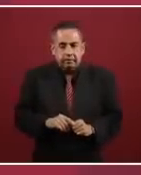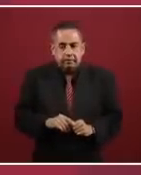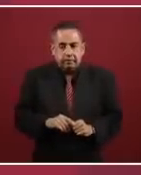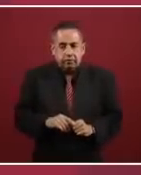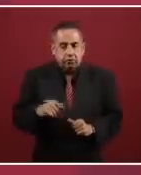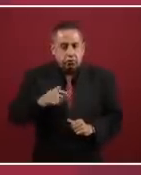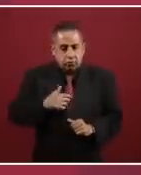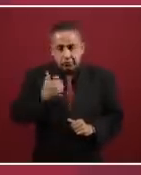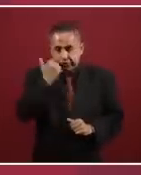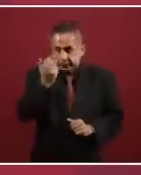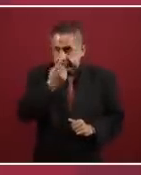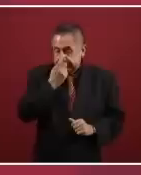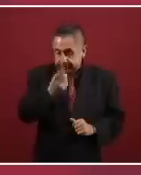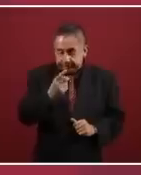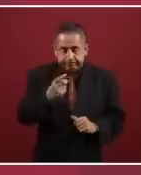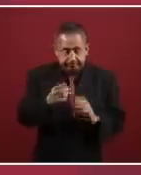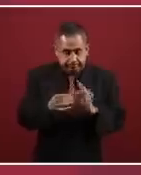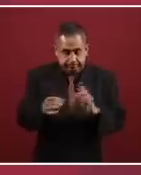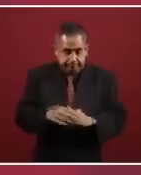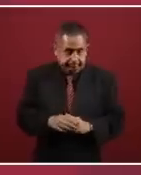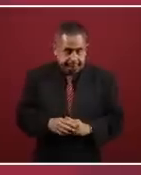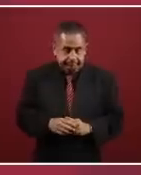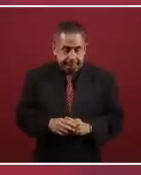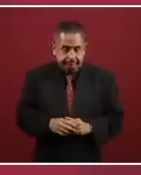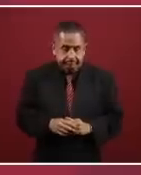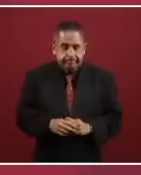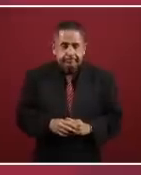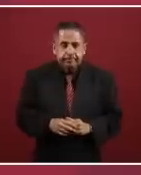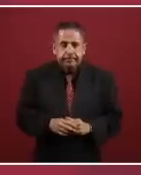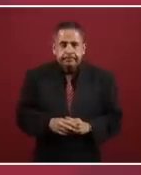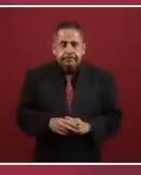yo lo que quiero es que